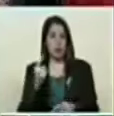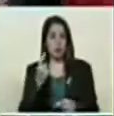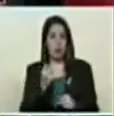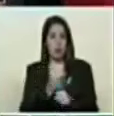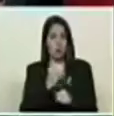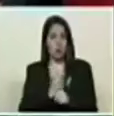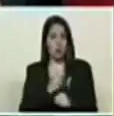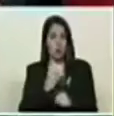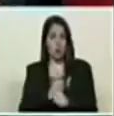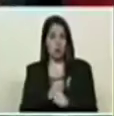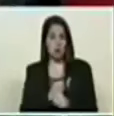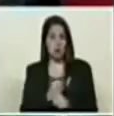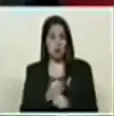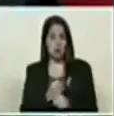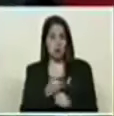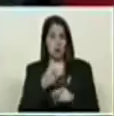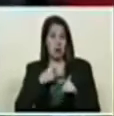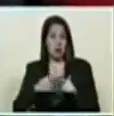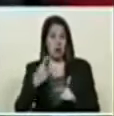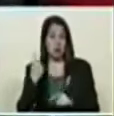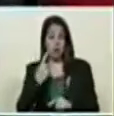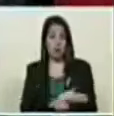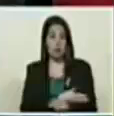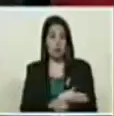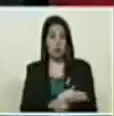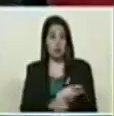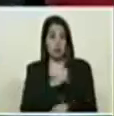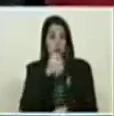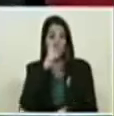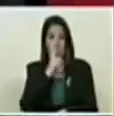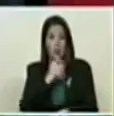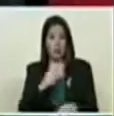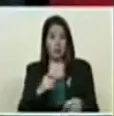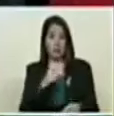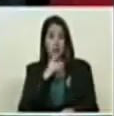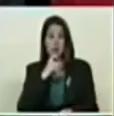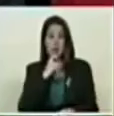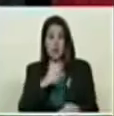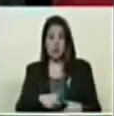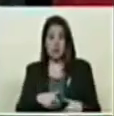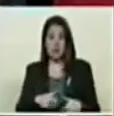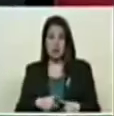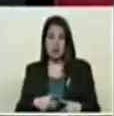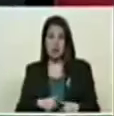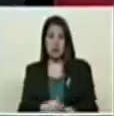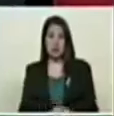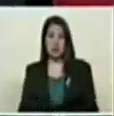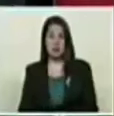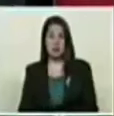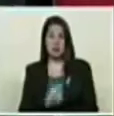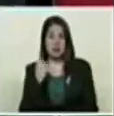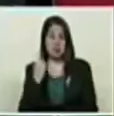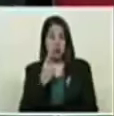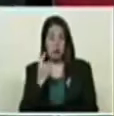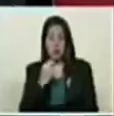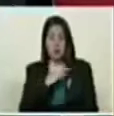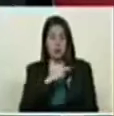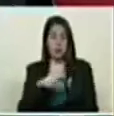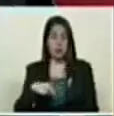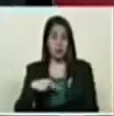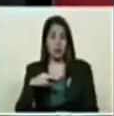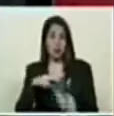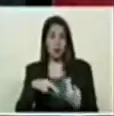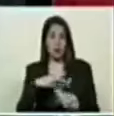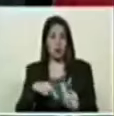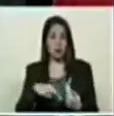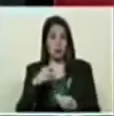Pero solo nosotros, como lo dije, los años de dificultades, solo nosotros, los revolucionarios